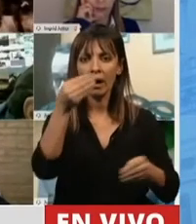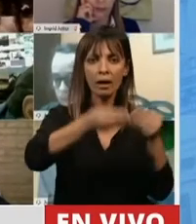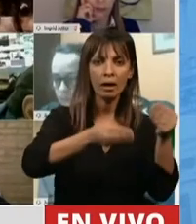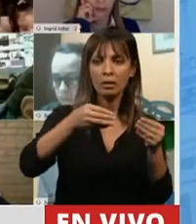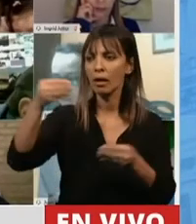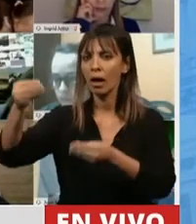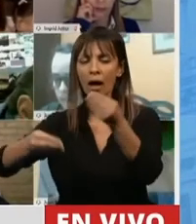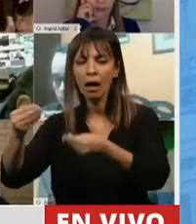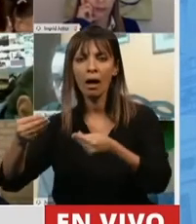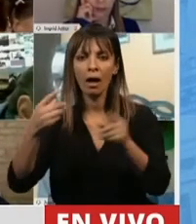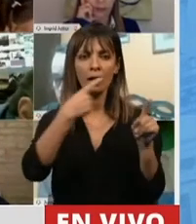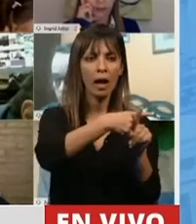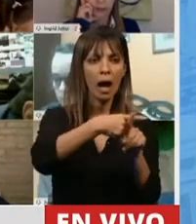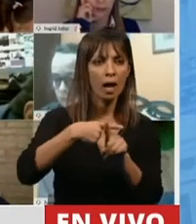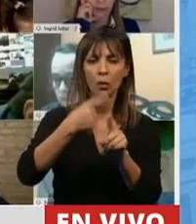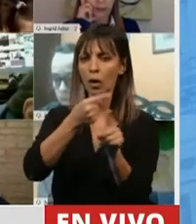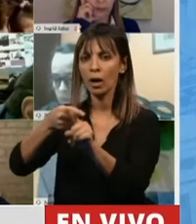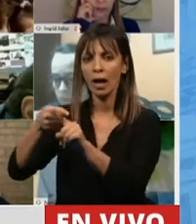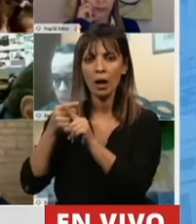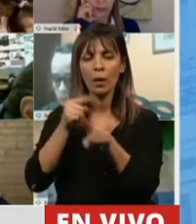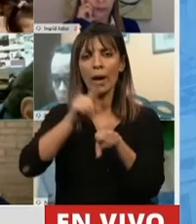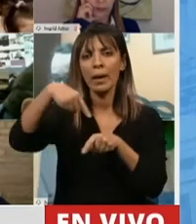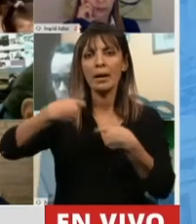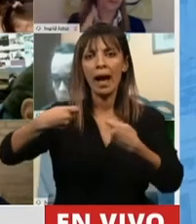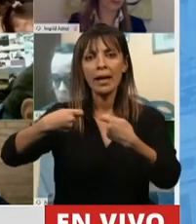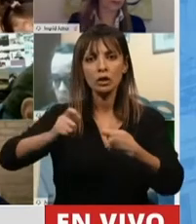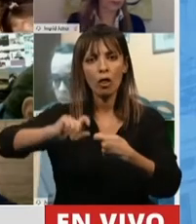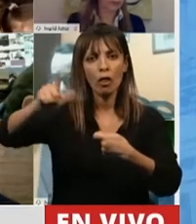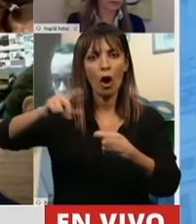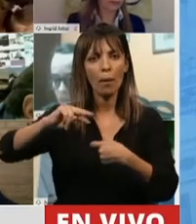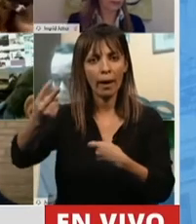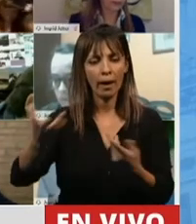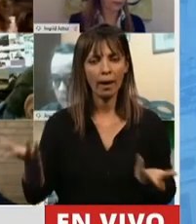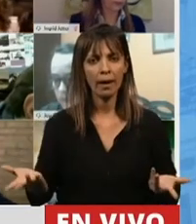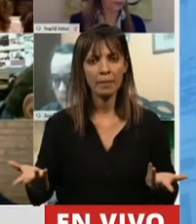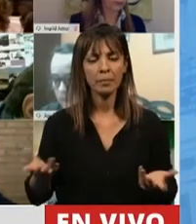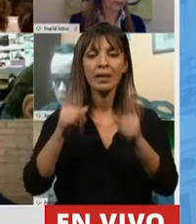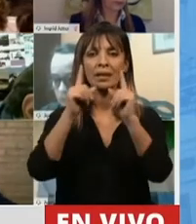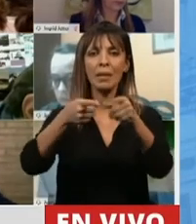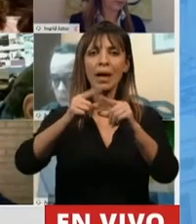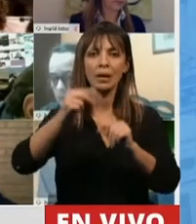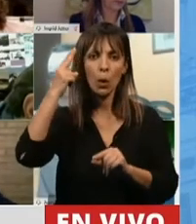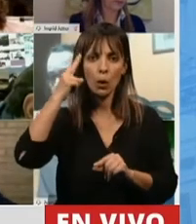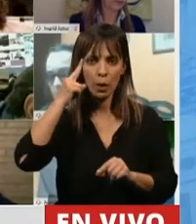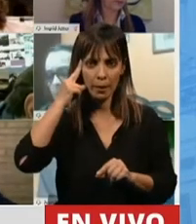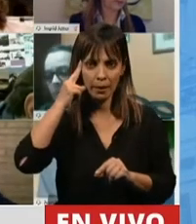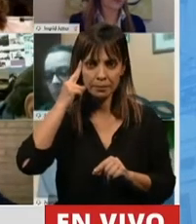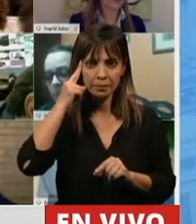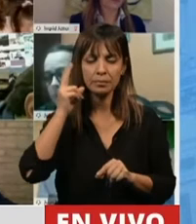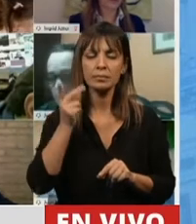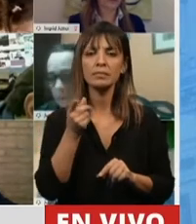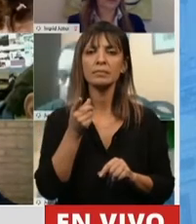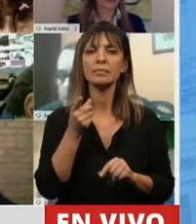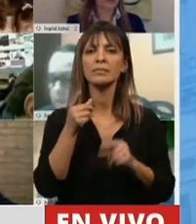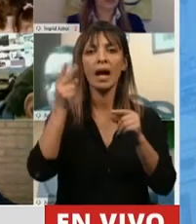cálculos, incrementando sus costos administrativos. Y por último, el artículo 9, que sustituye el